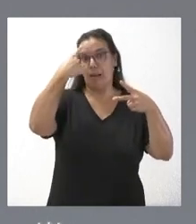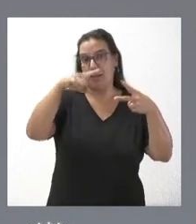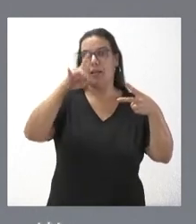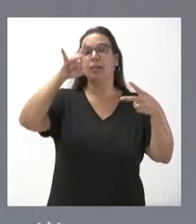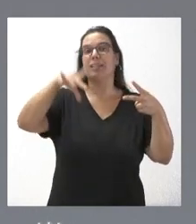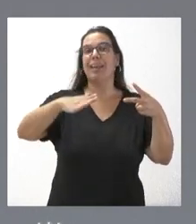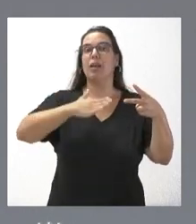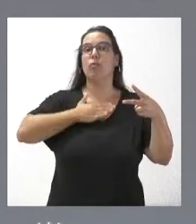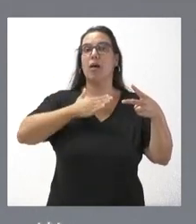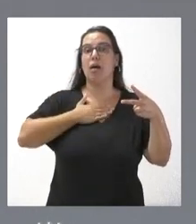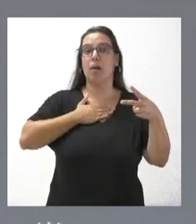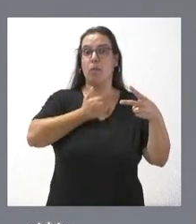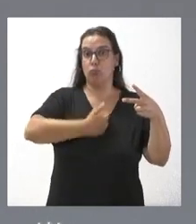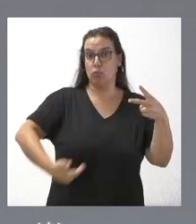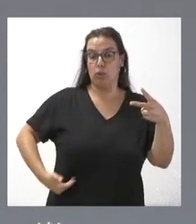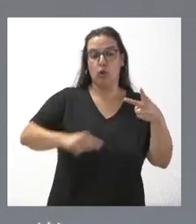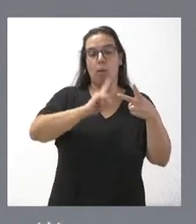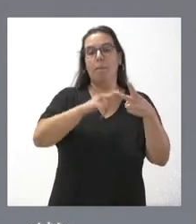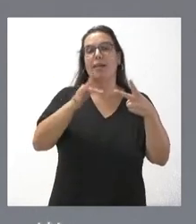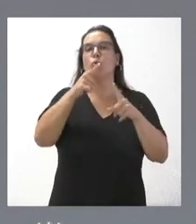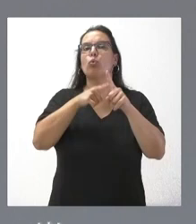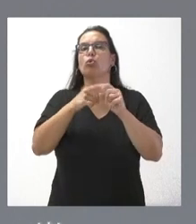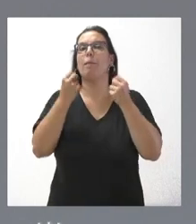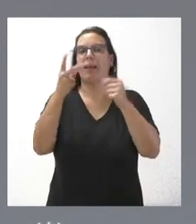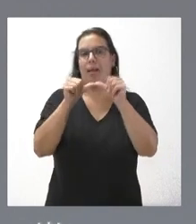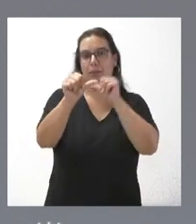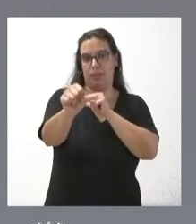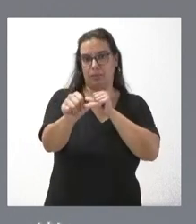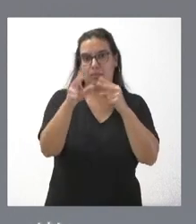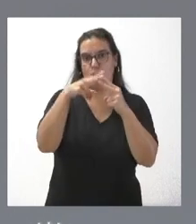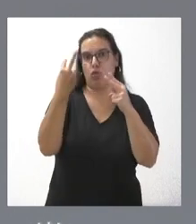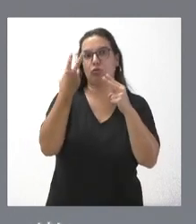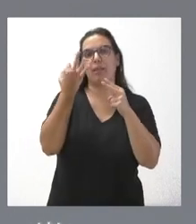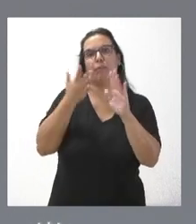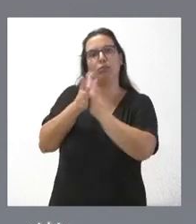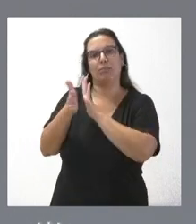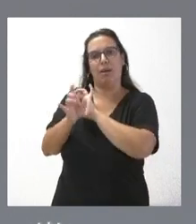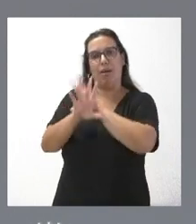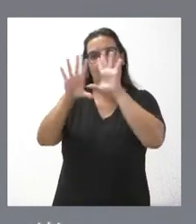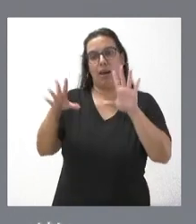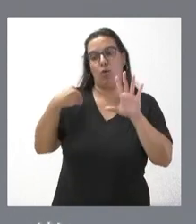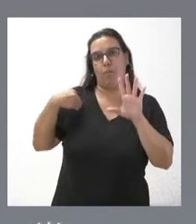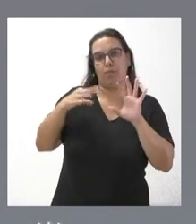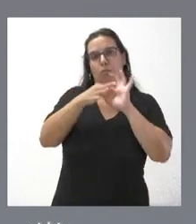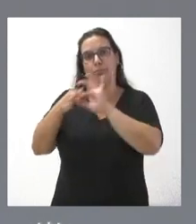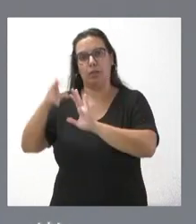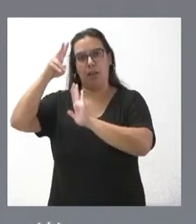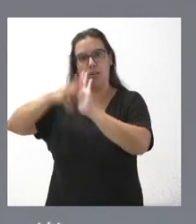la cuestión del uso que se le pretende dar. Conforme a la ordenación vigente,